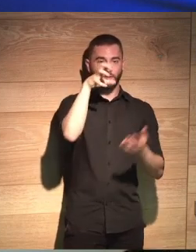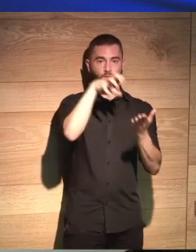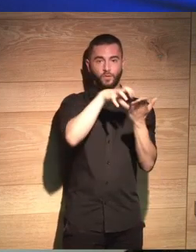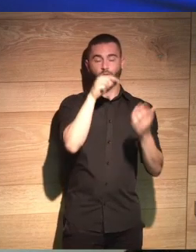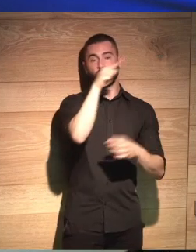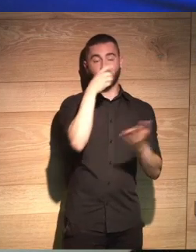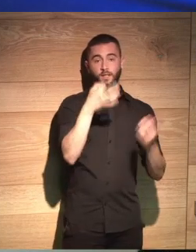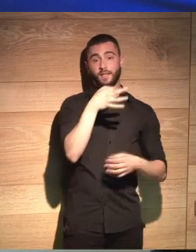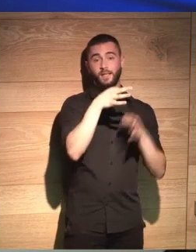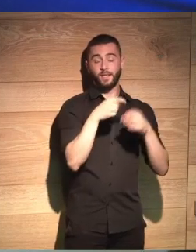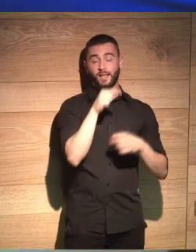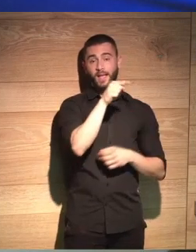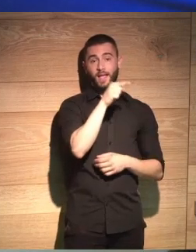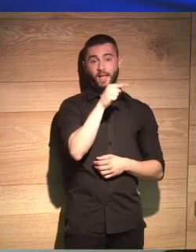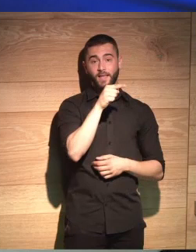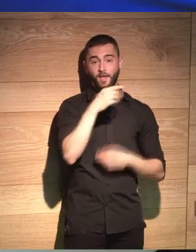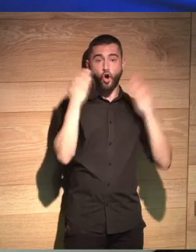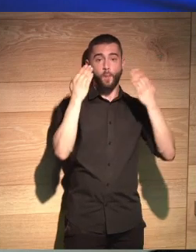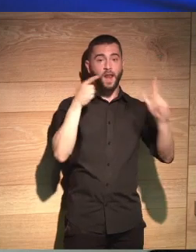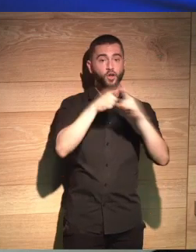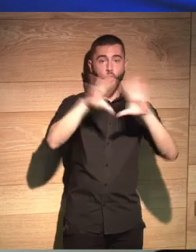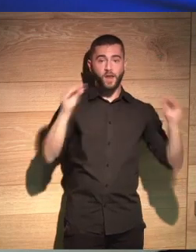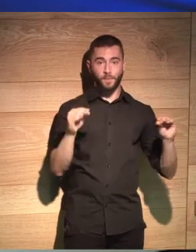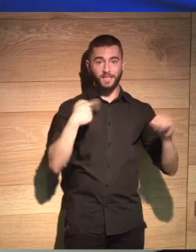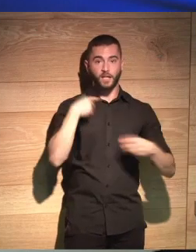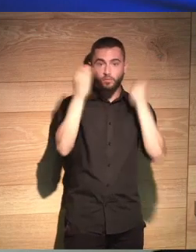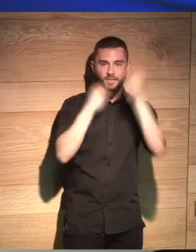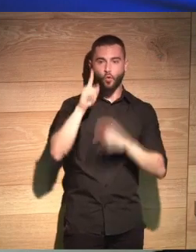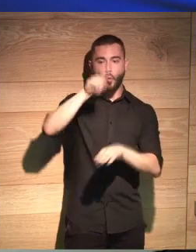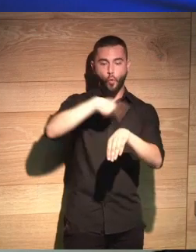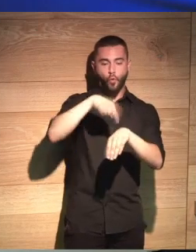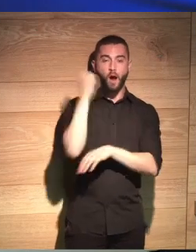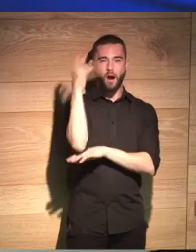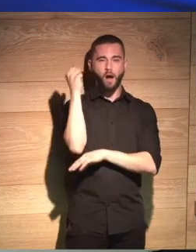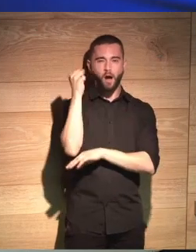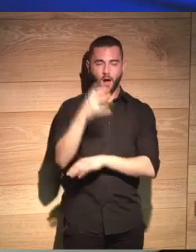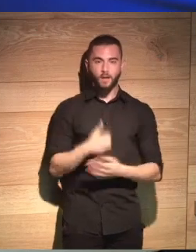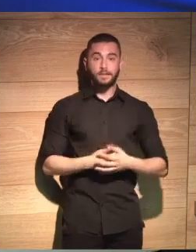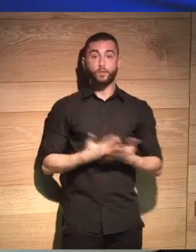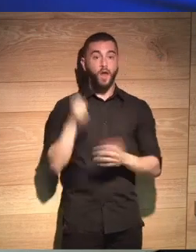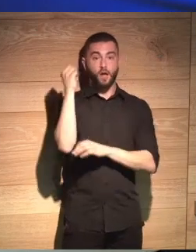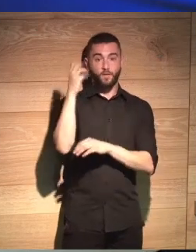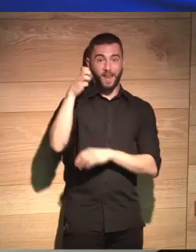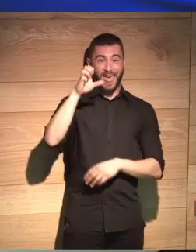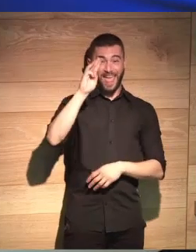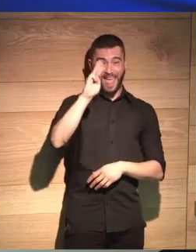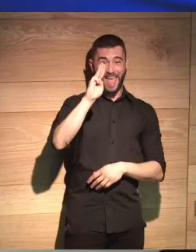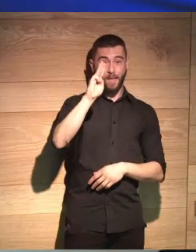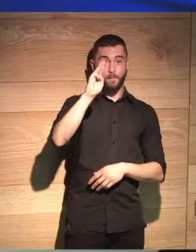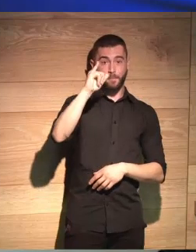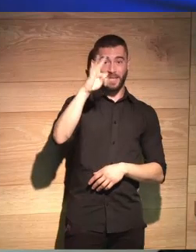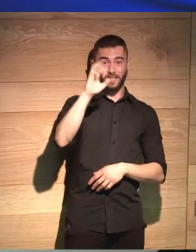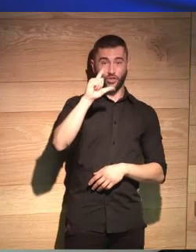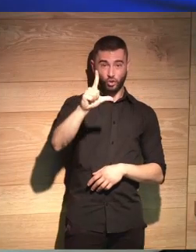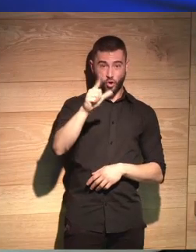universidad, a la que acudí pues con sueño y pensando, bueno, una hora de conferencia, y era una conferencia de Pitol, pero pensé una hora de